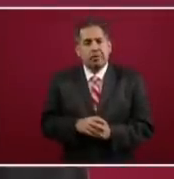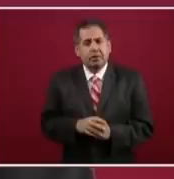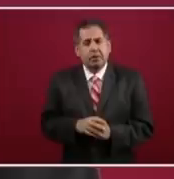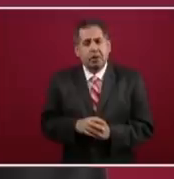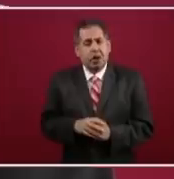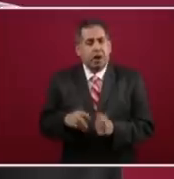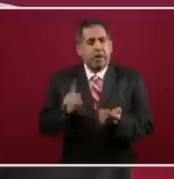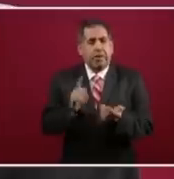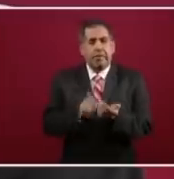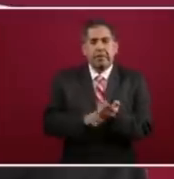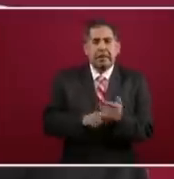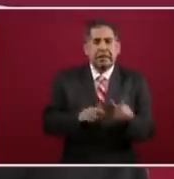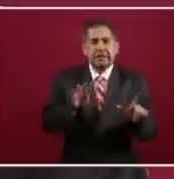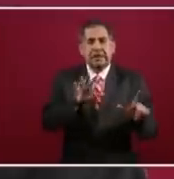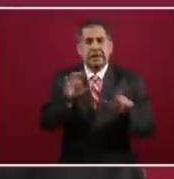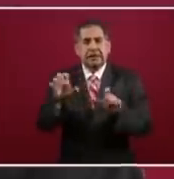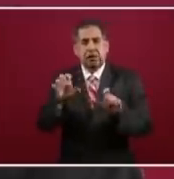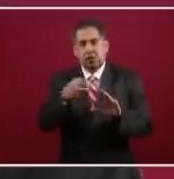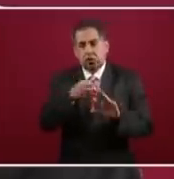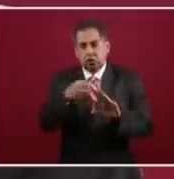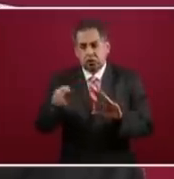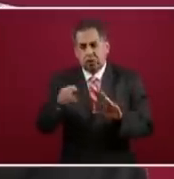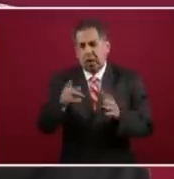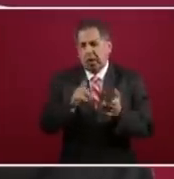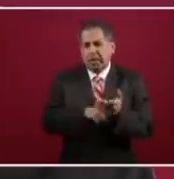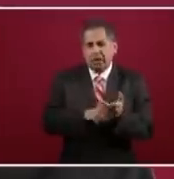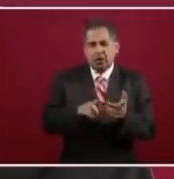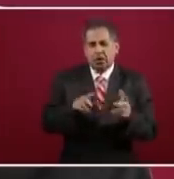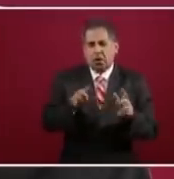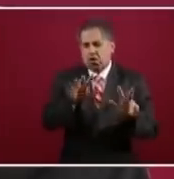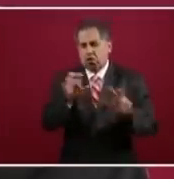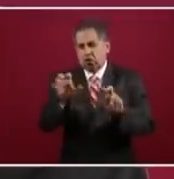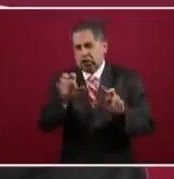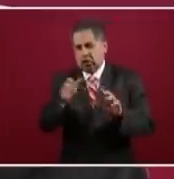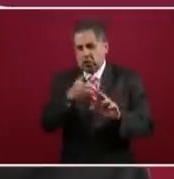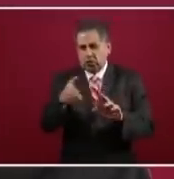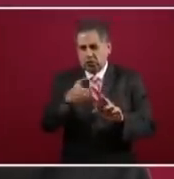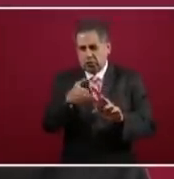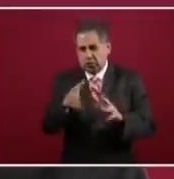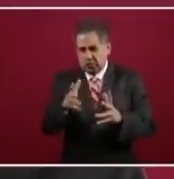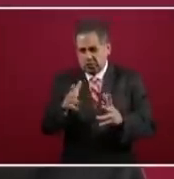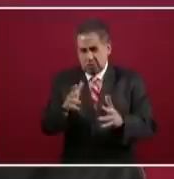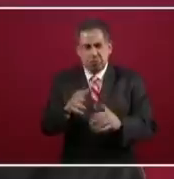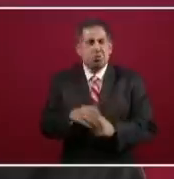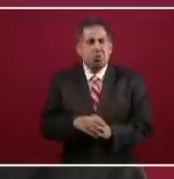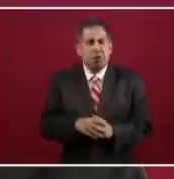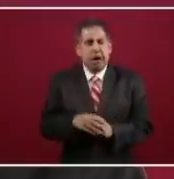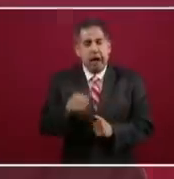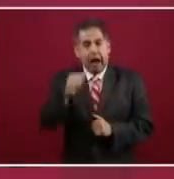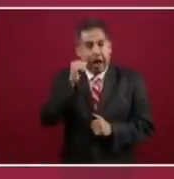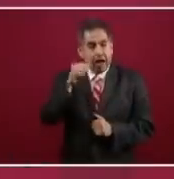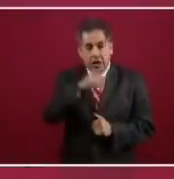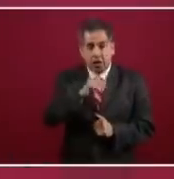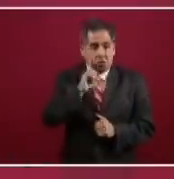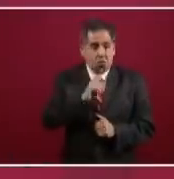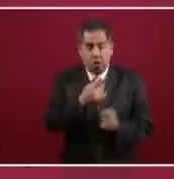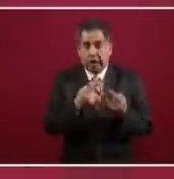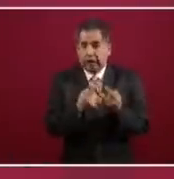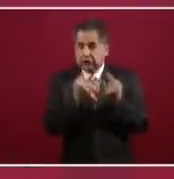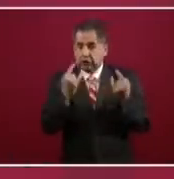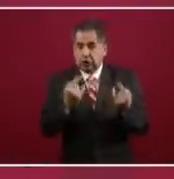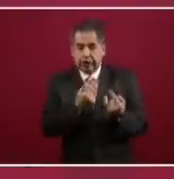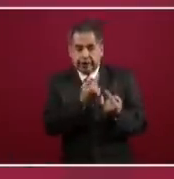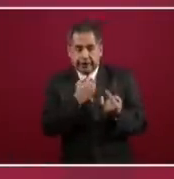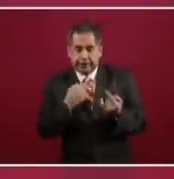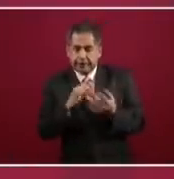18 principio del 19 ayer una historiadora recordaba